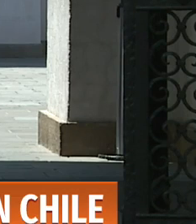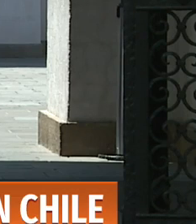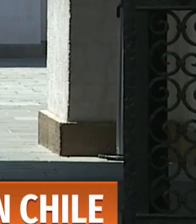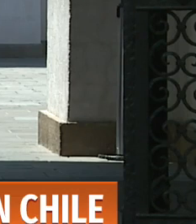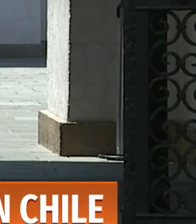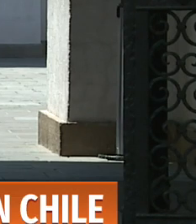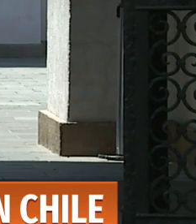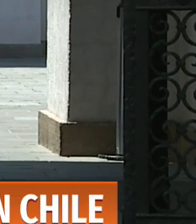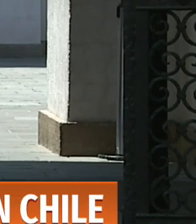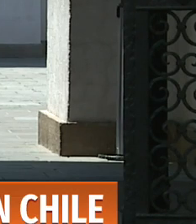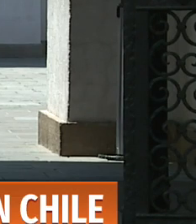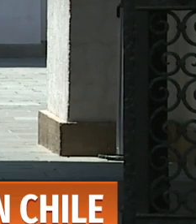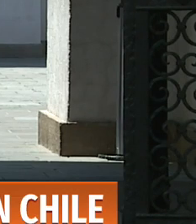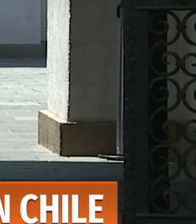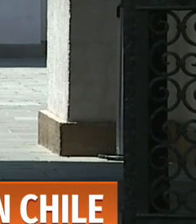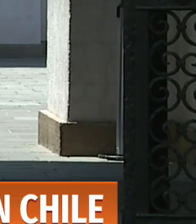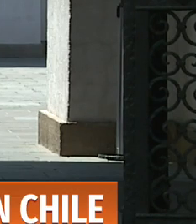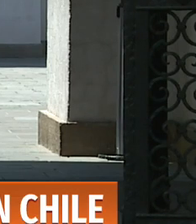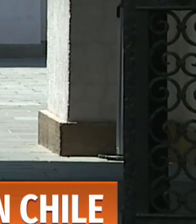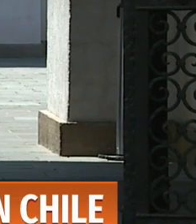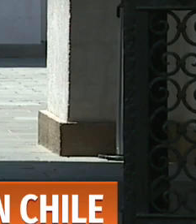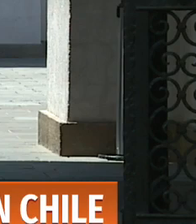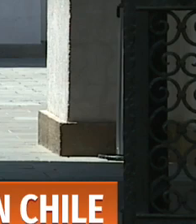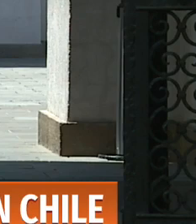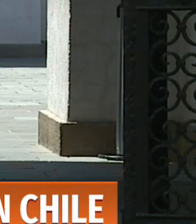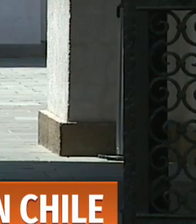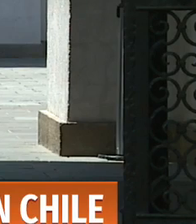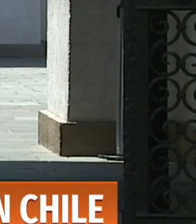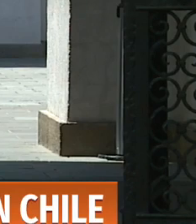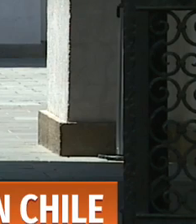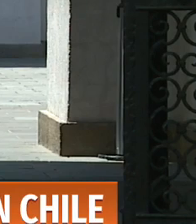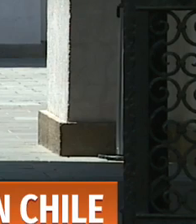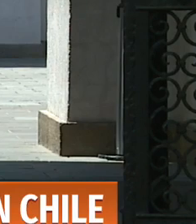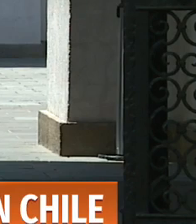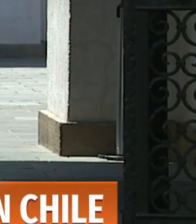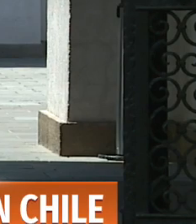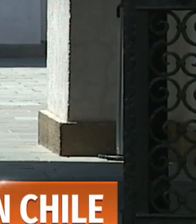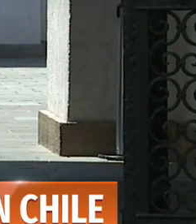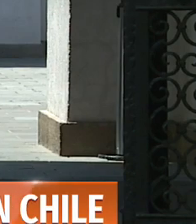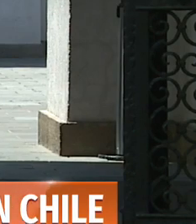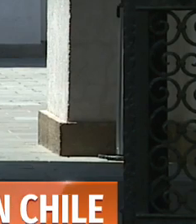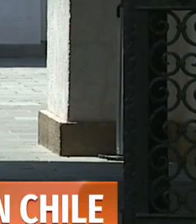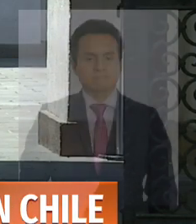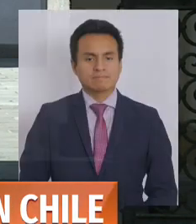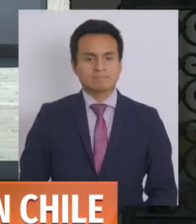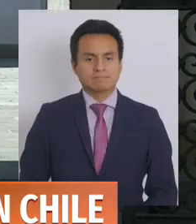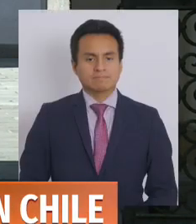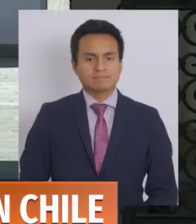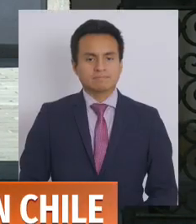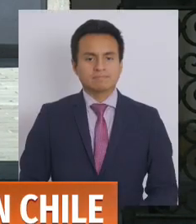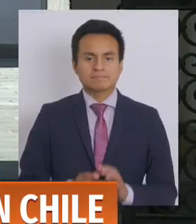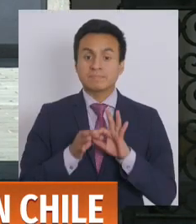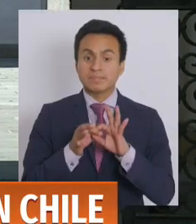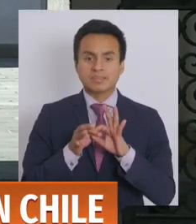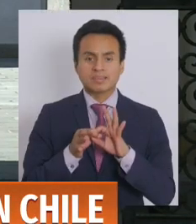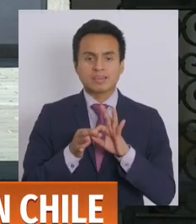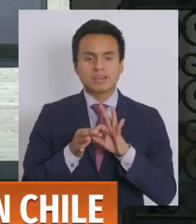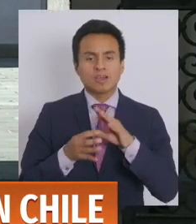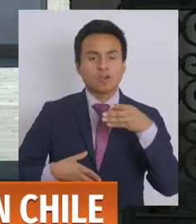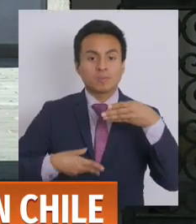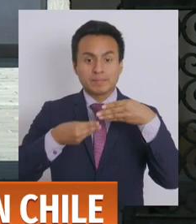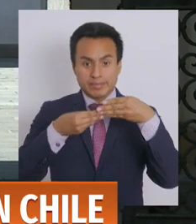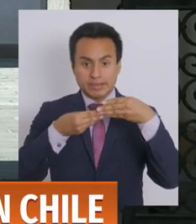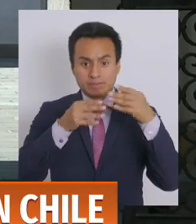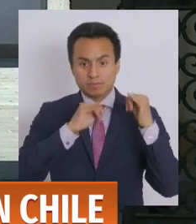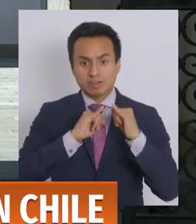desenchufó probablemente. Habló ahí entonces el ministro de Salud, pero vamos a esperar también lo que dice el ministro de Ciencias, porque él ha estado